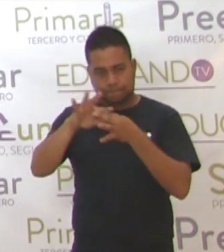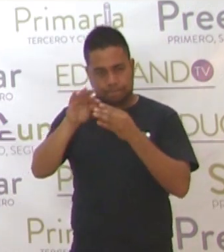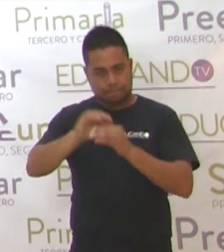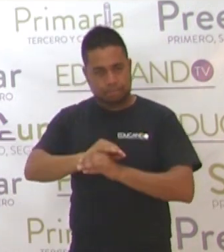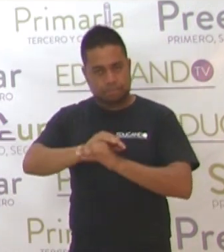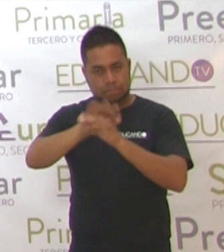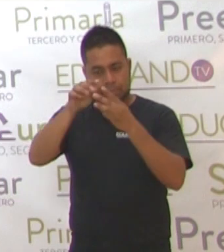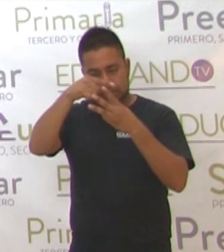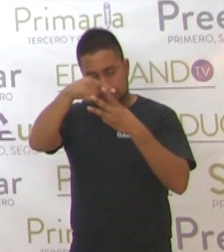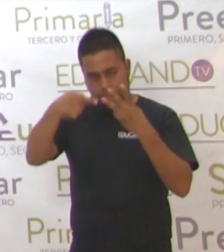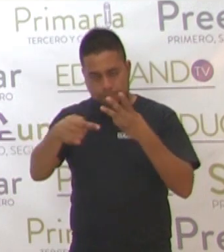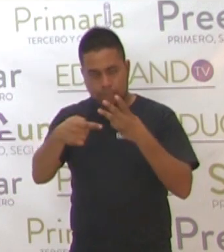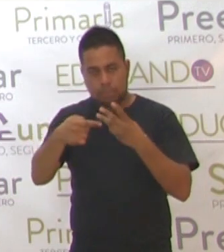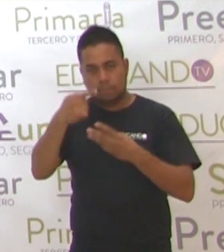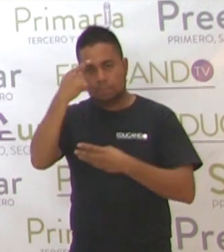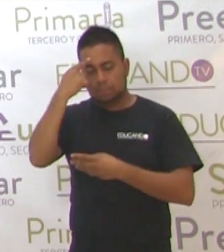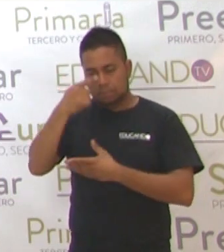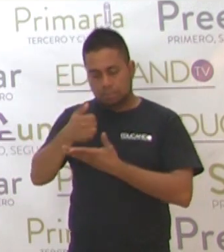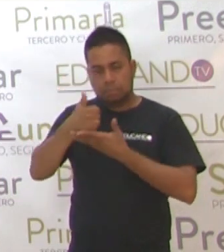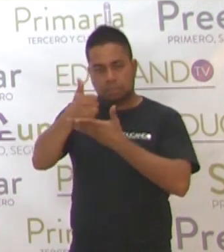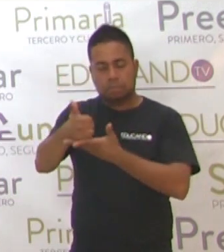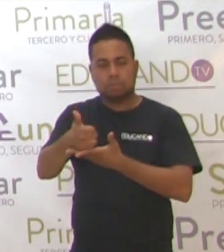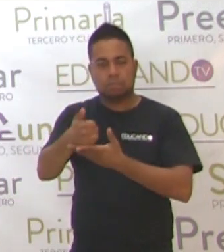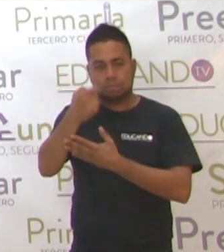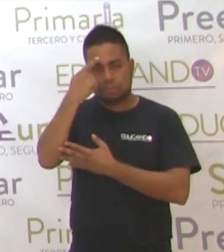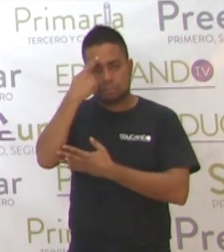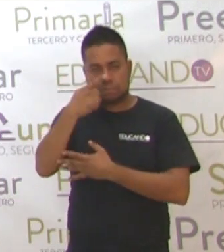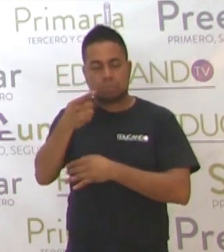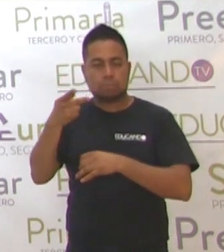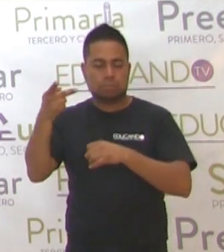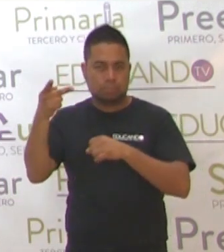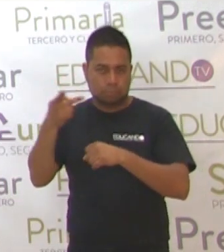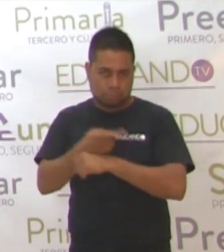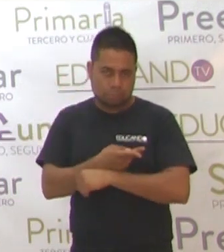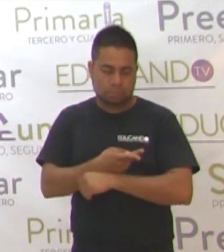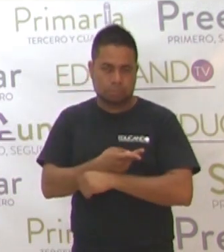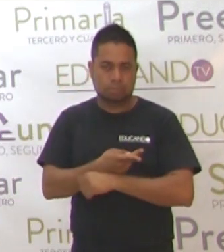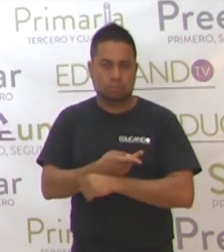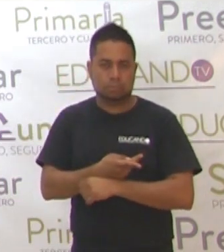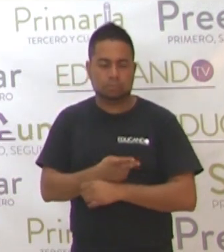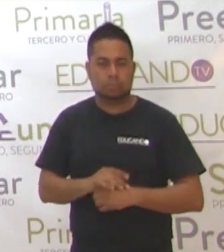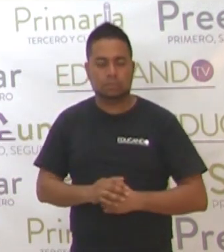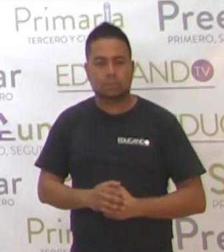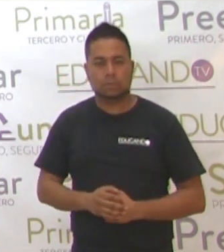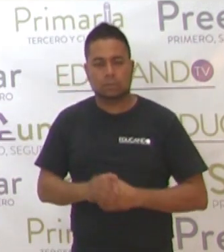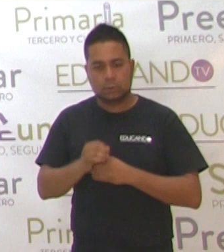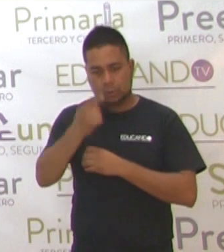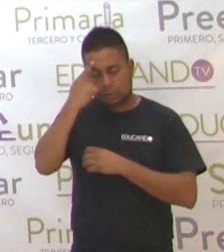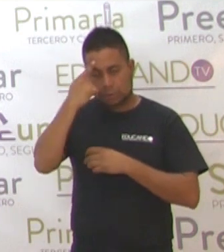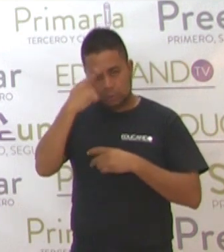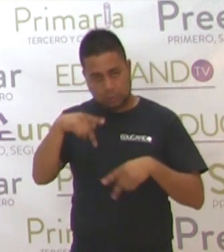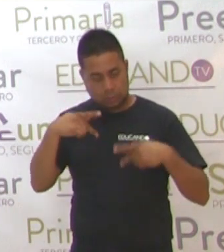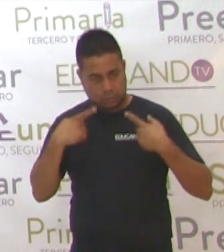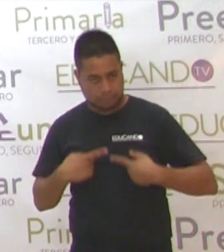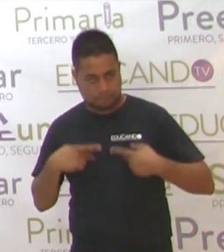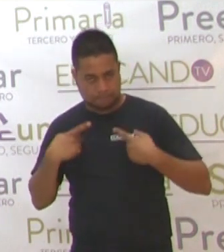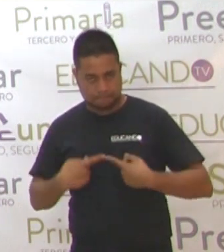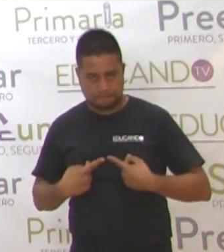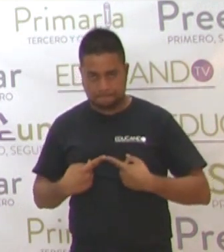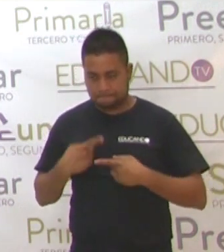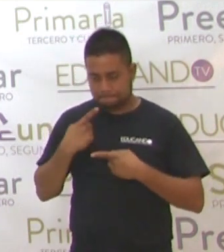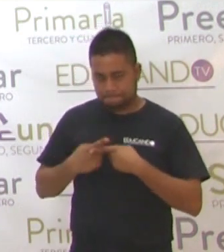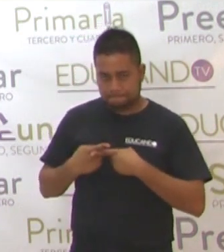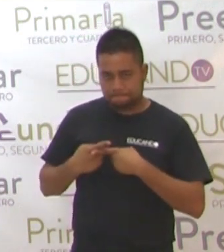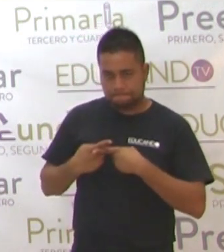que van a hacer referencia a lo que está sucediendo a la persona de quien se está